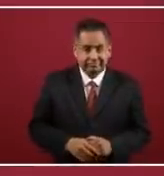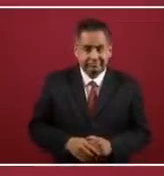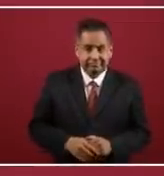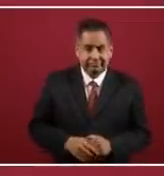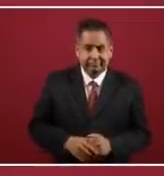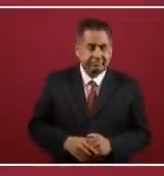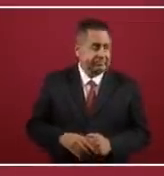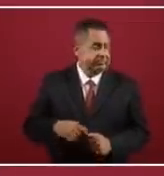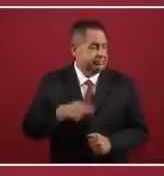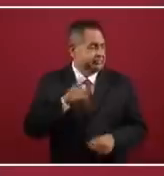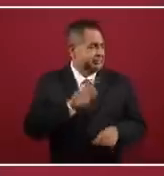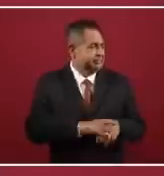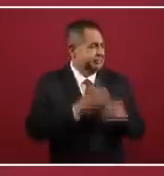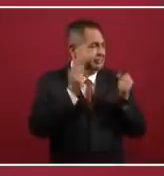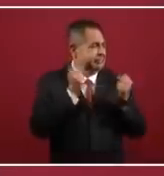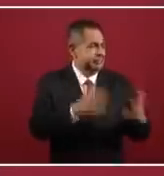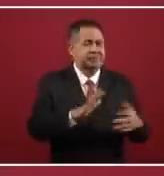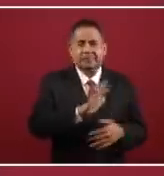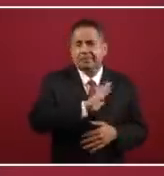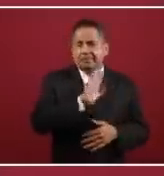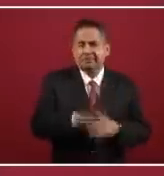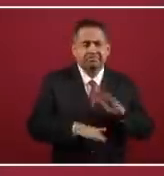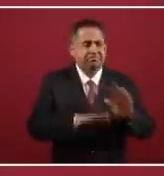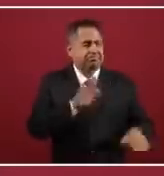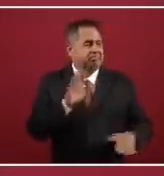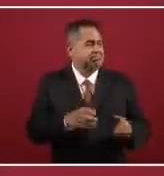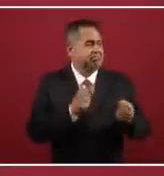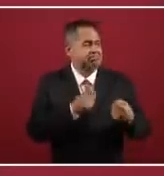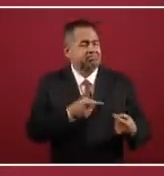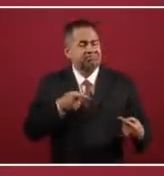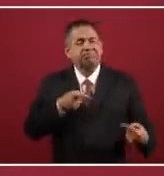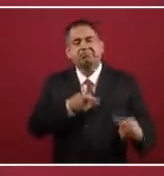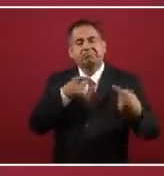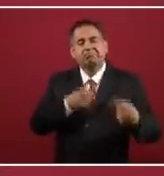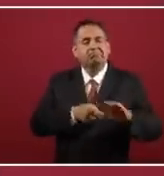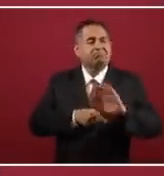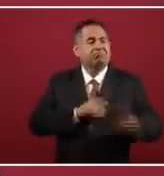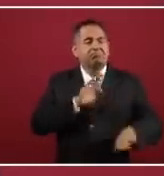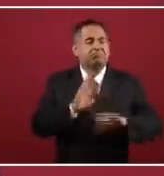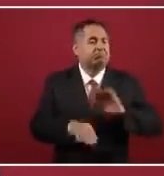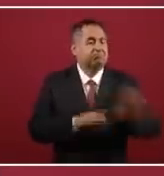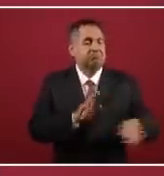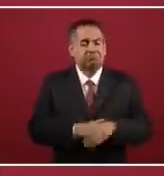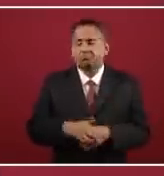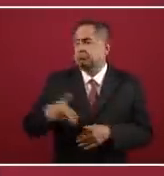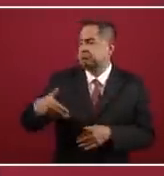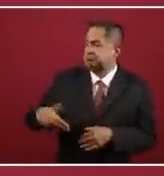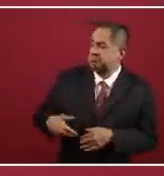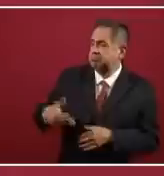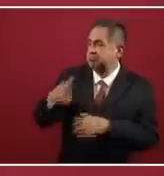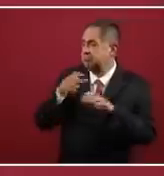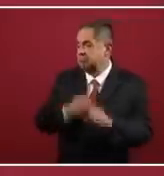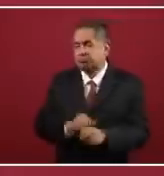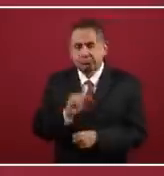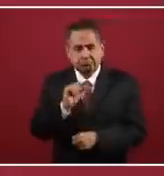son más los muertos en enfrentamientos que los heridos y detenidos.